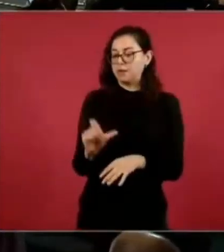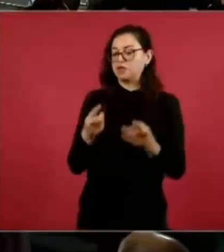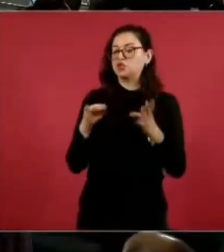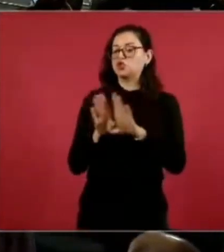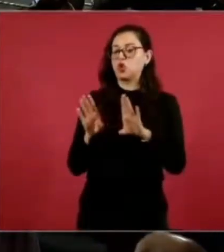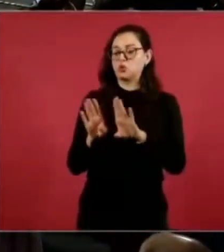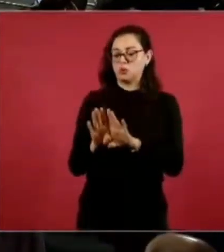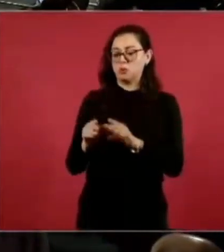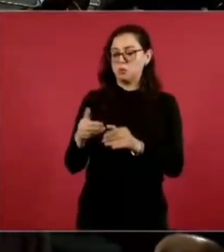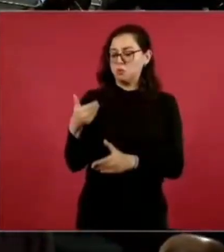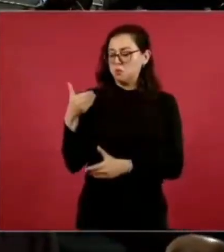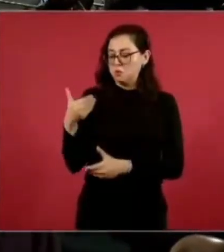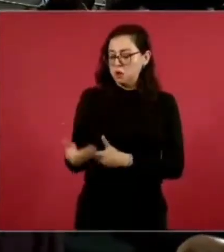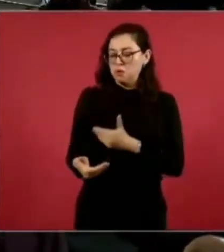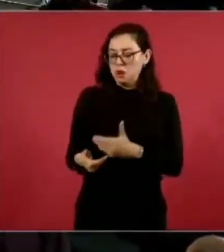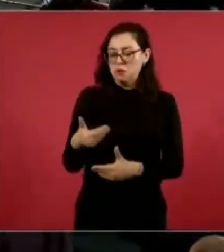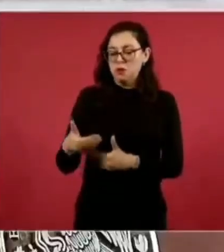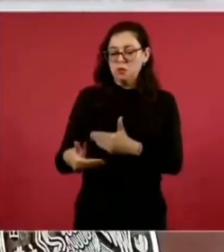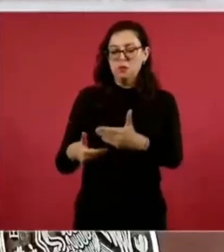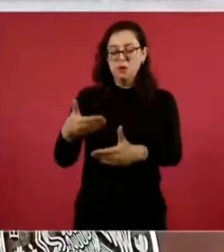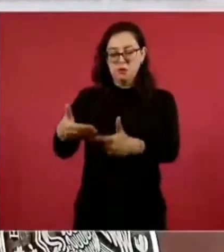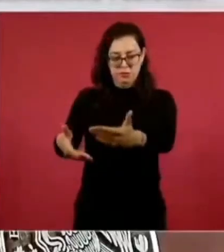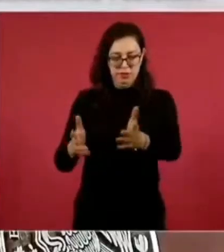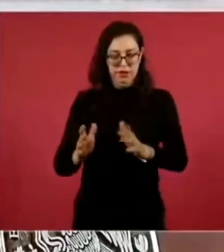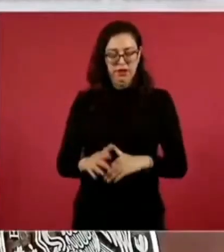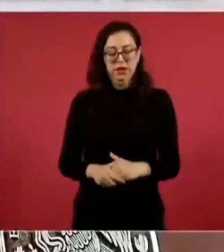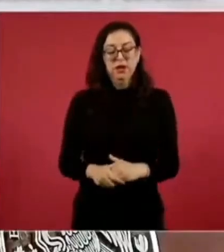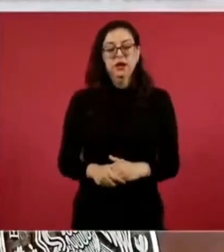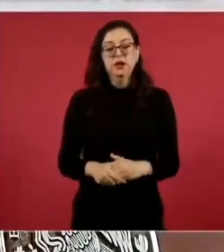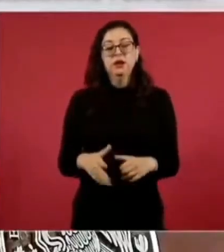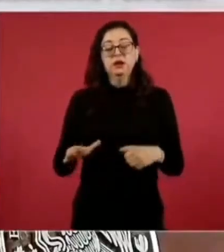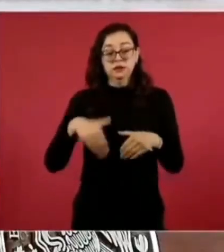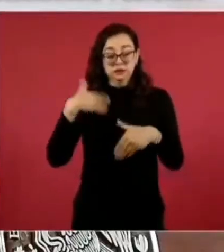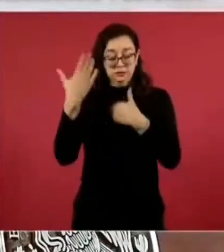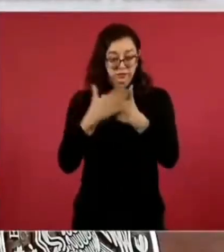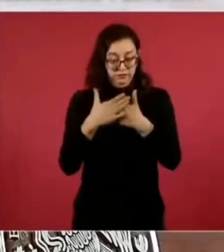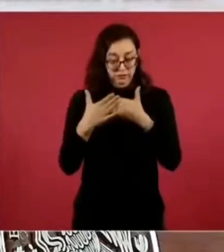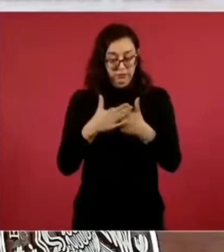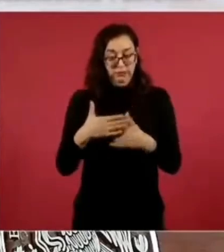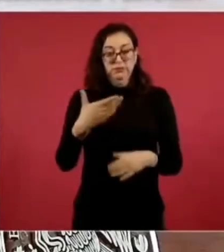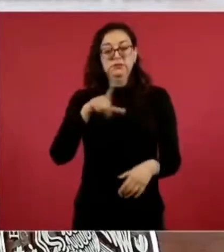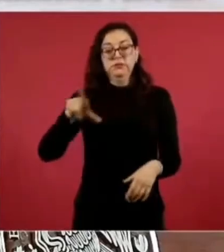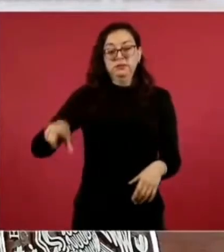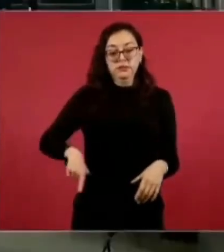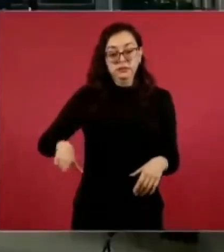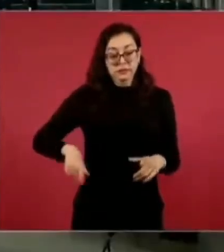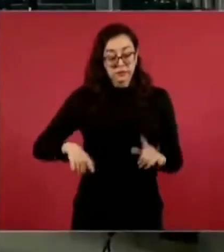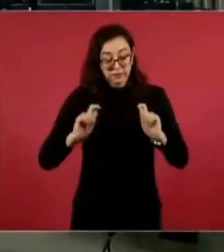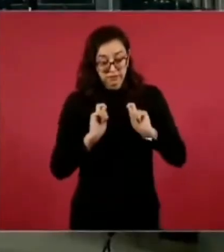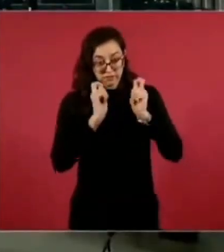y un poco cómo lo vamos a entregar al término de la administración.